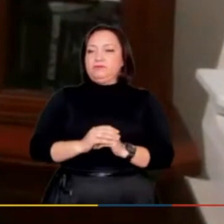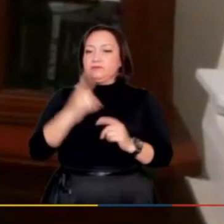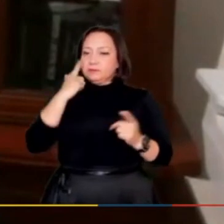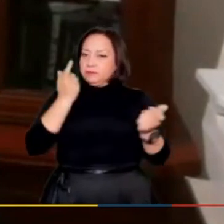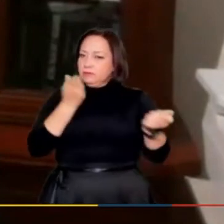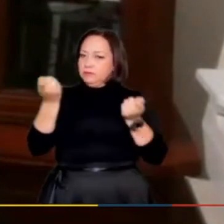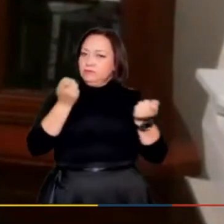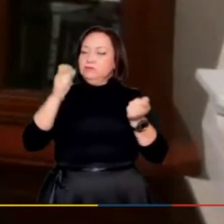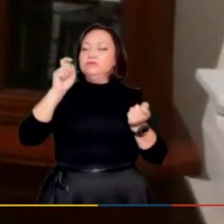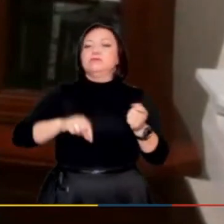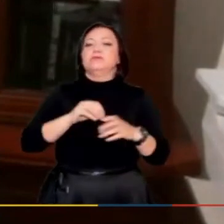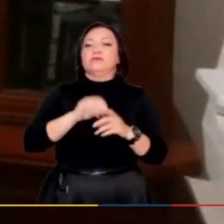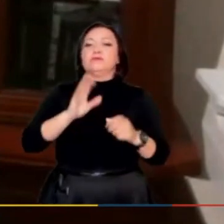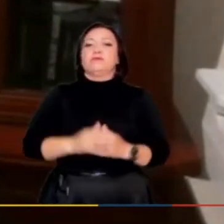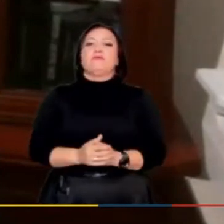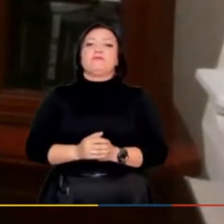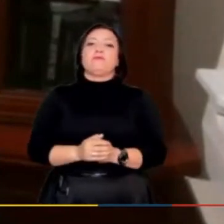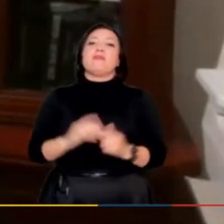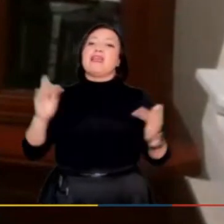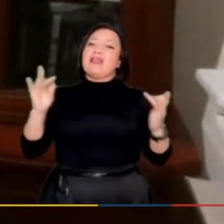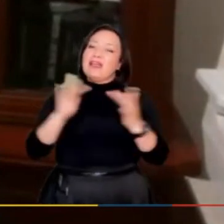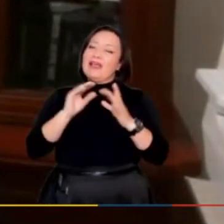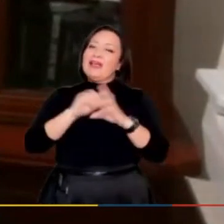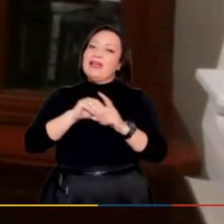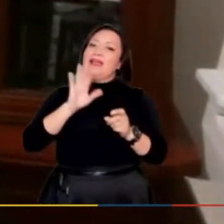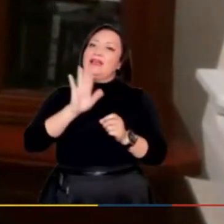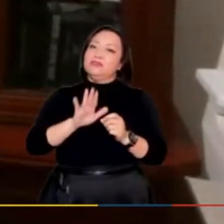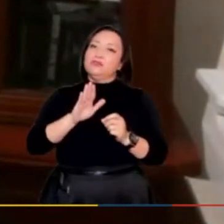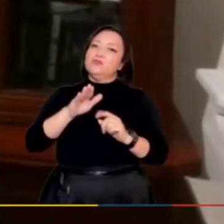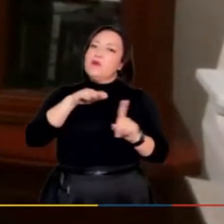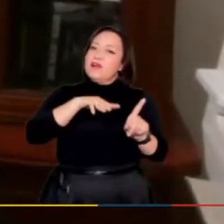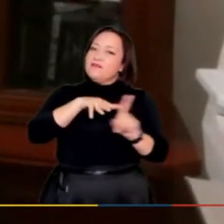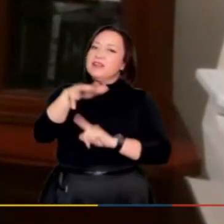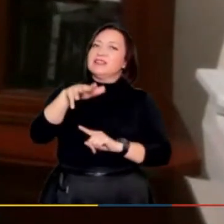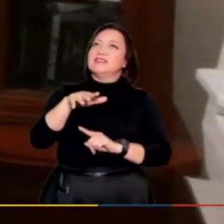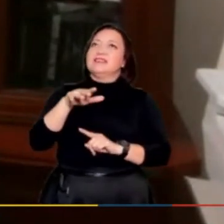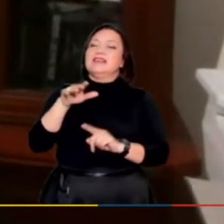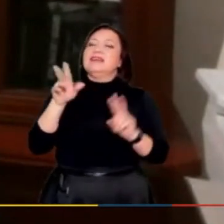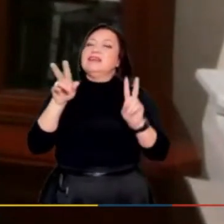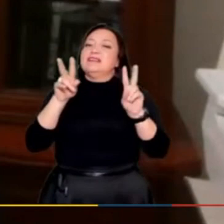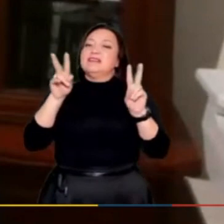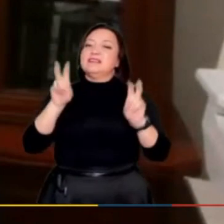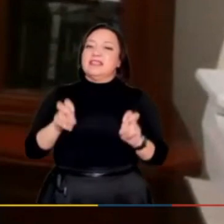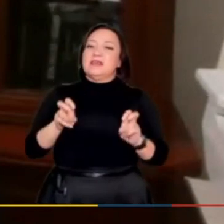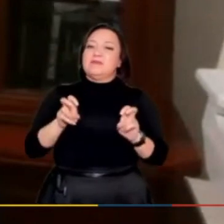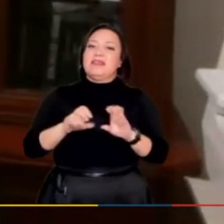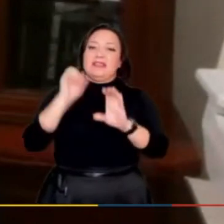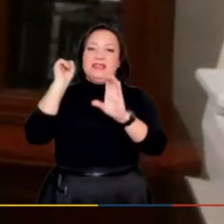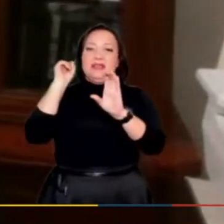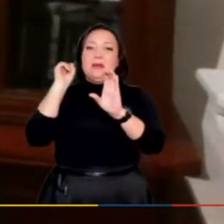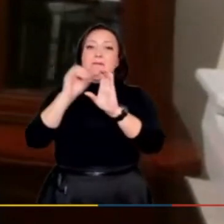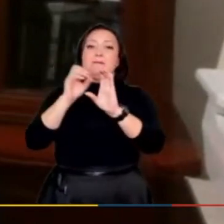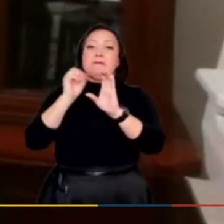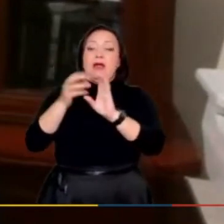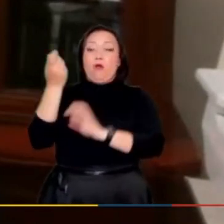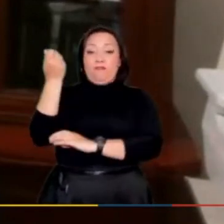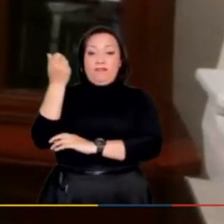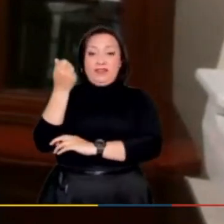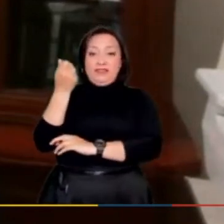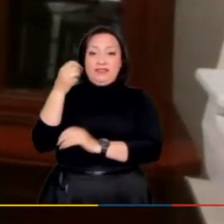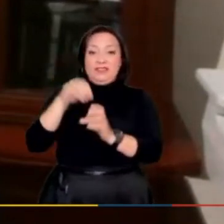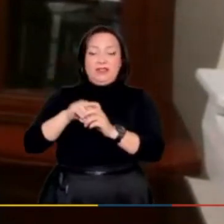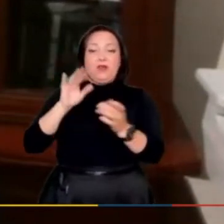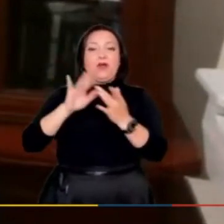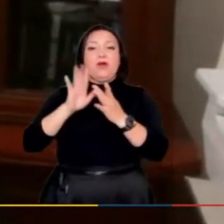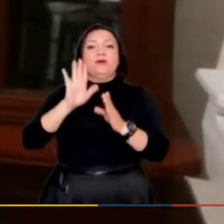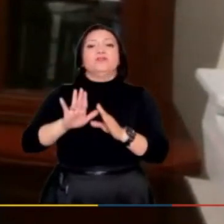connotación en el campo del pánico financiero que podría darse en el caso de